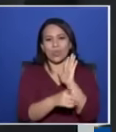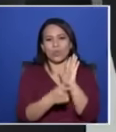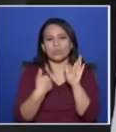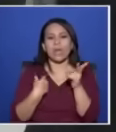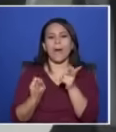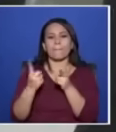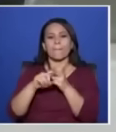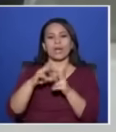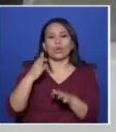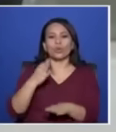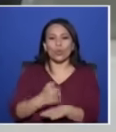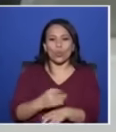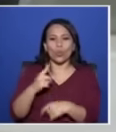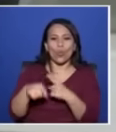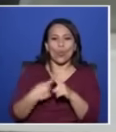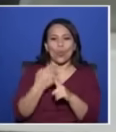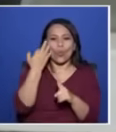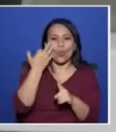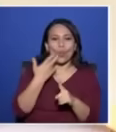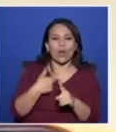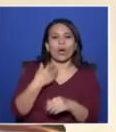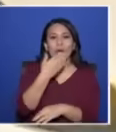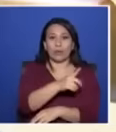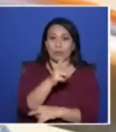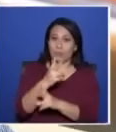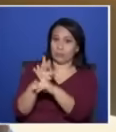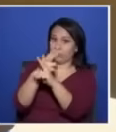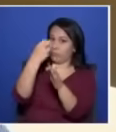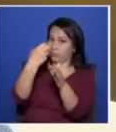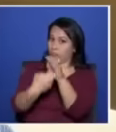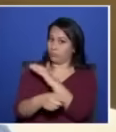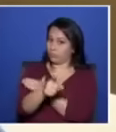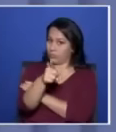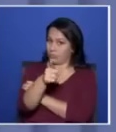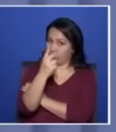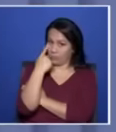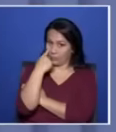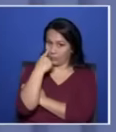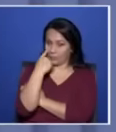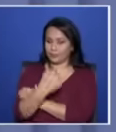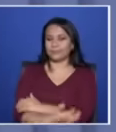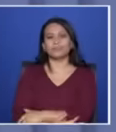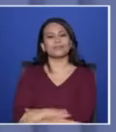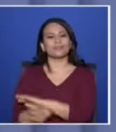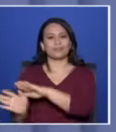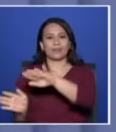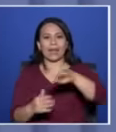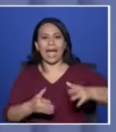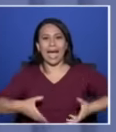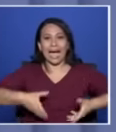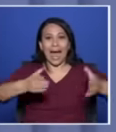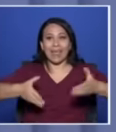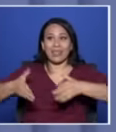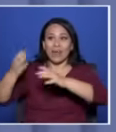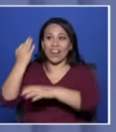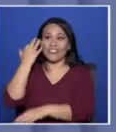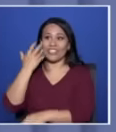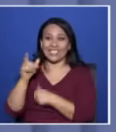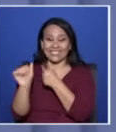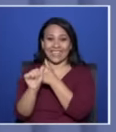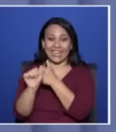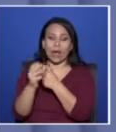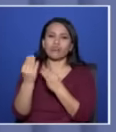tomar en cuenta para que evite sanciones. Y el feriado de carnaval se aproxima, pero los